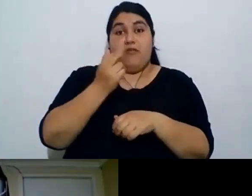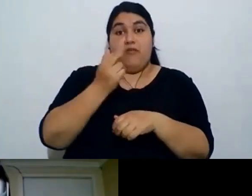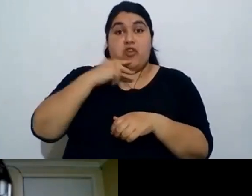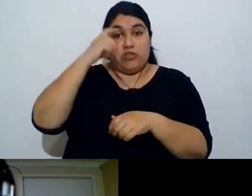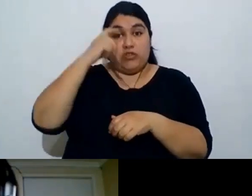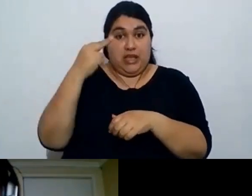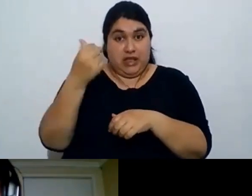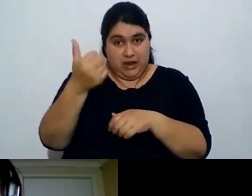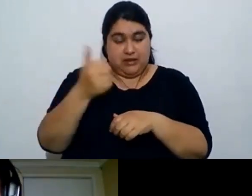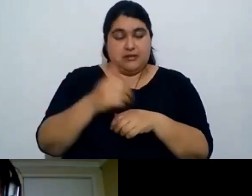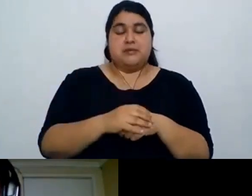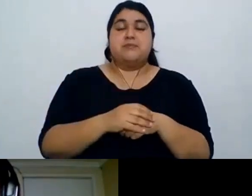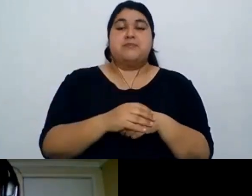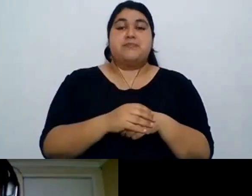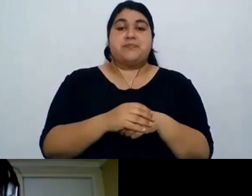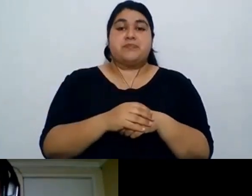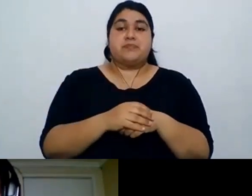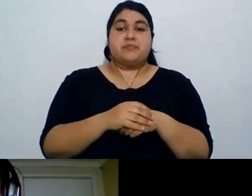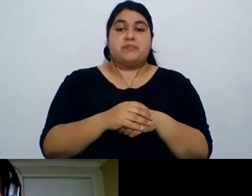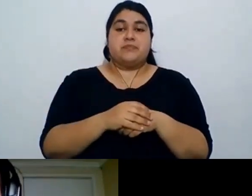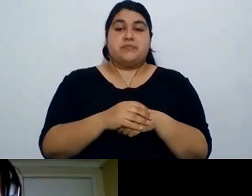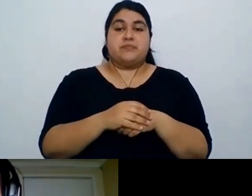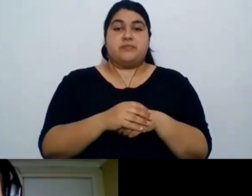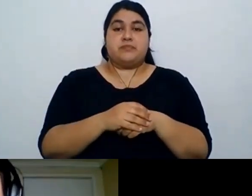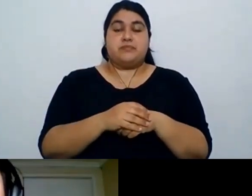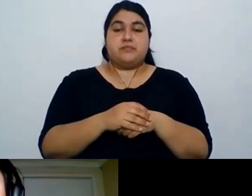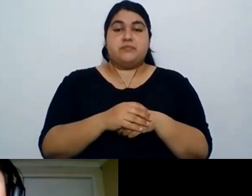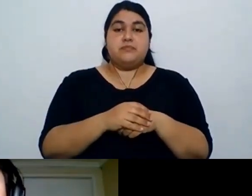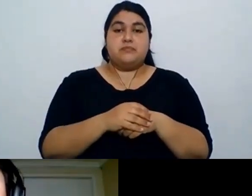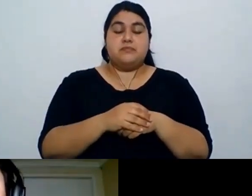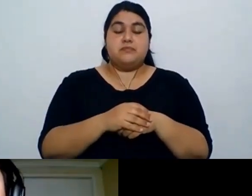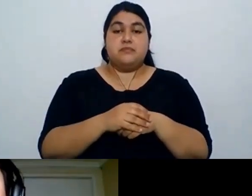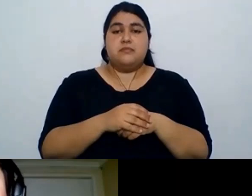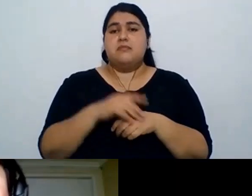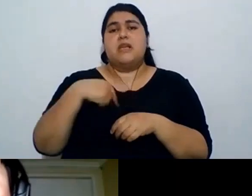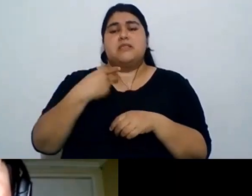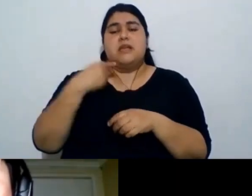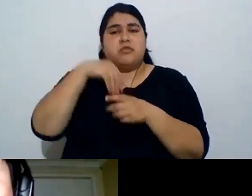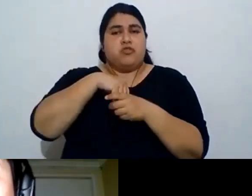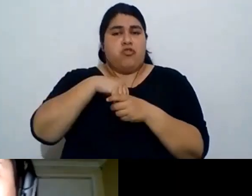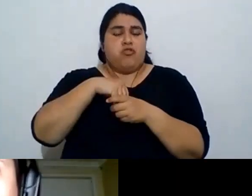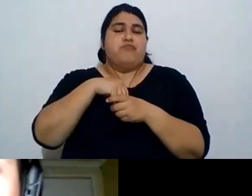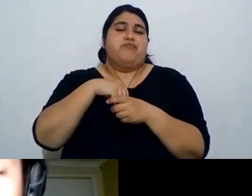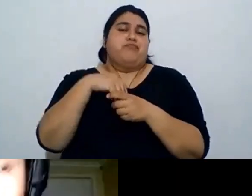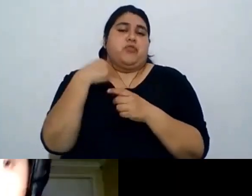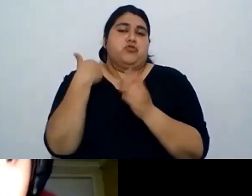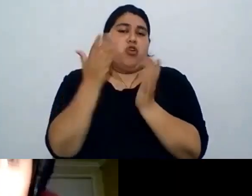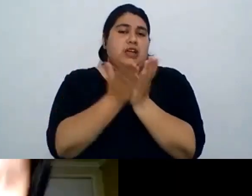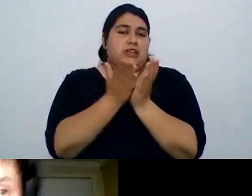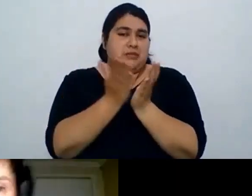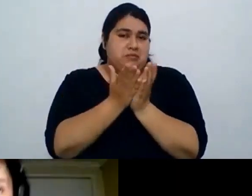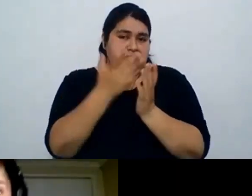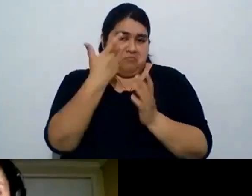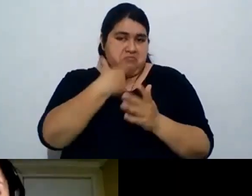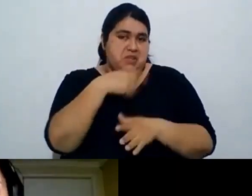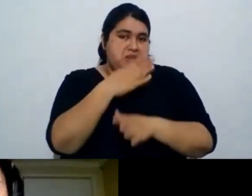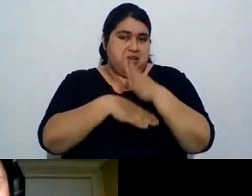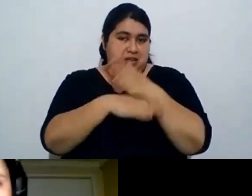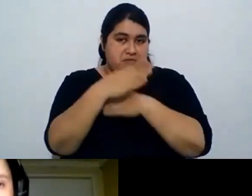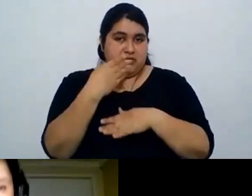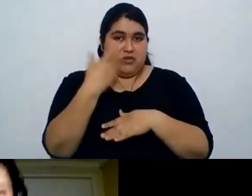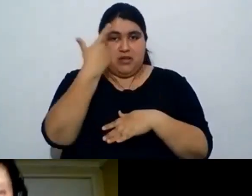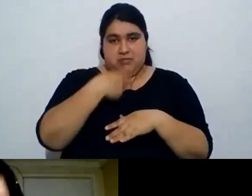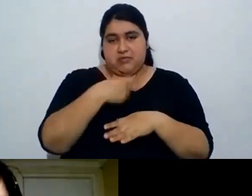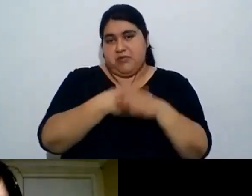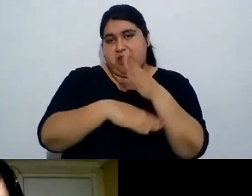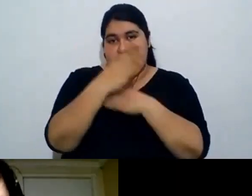Chile. Y estoy acá simplemente como un estudiante en situación de discapacidad, una persona en situación